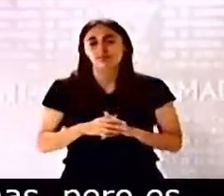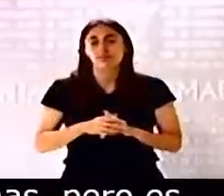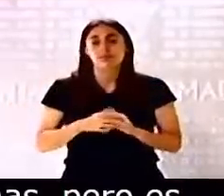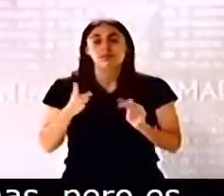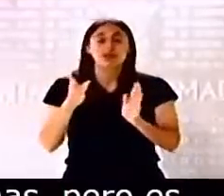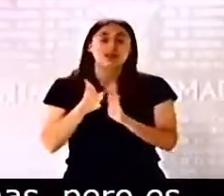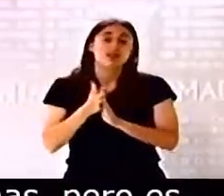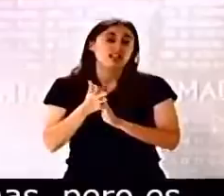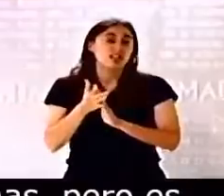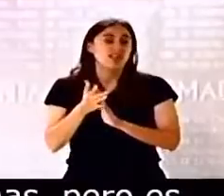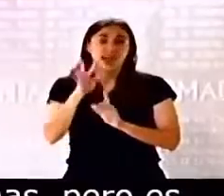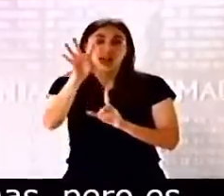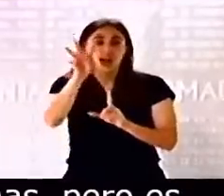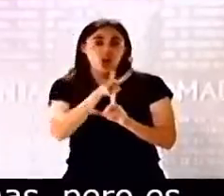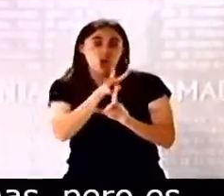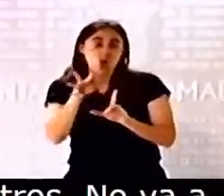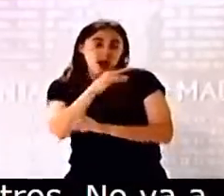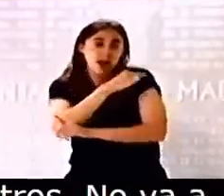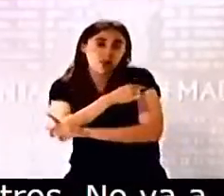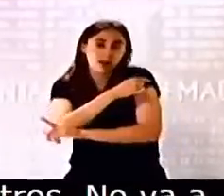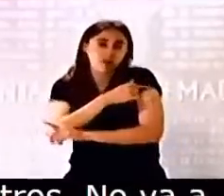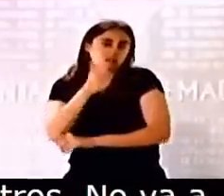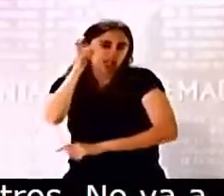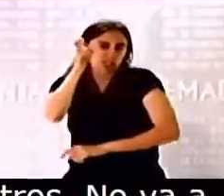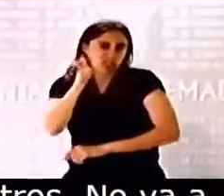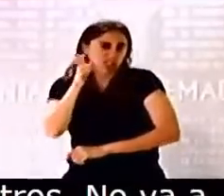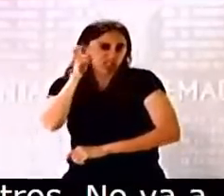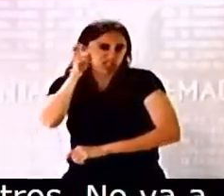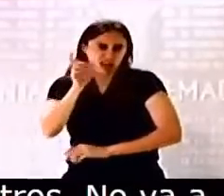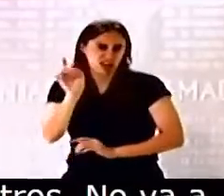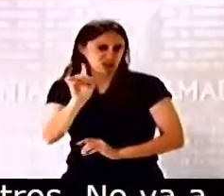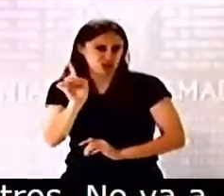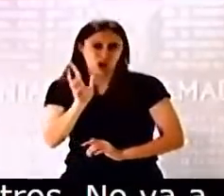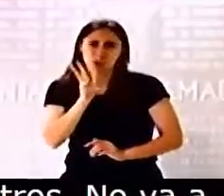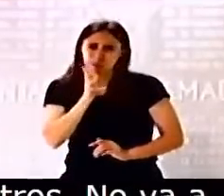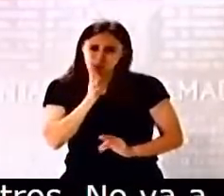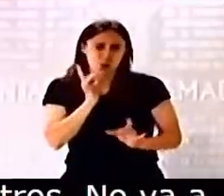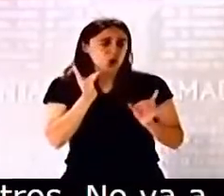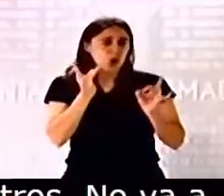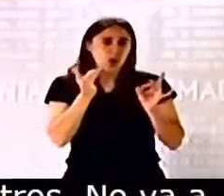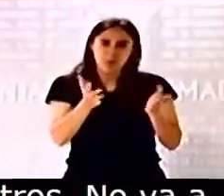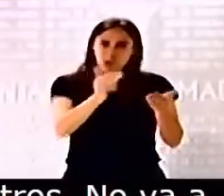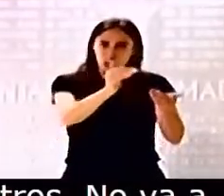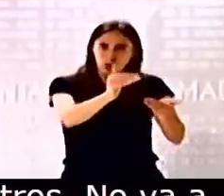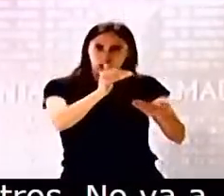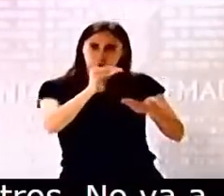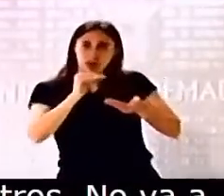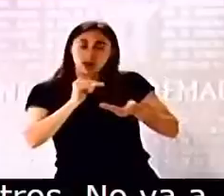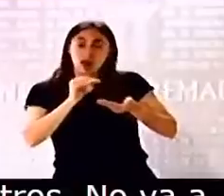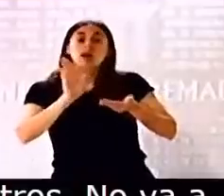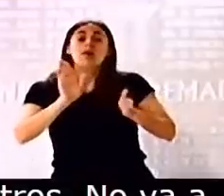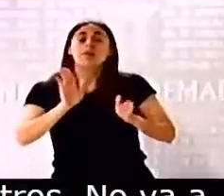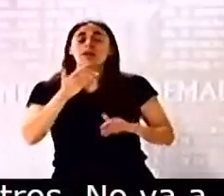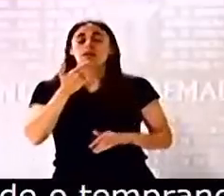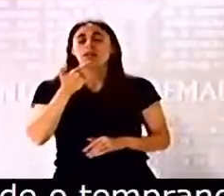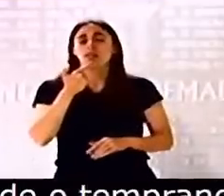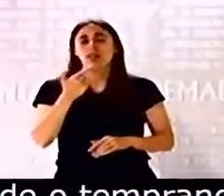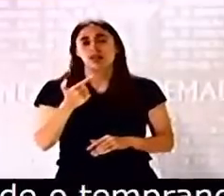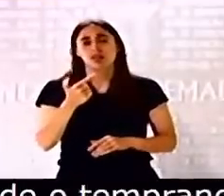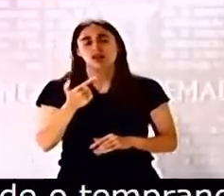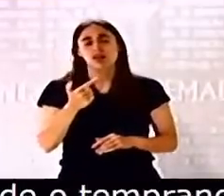mucho el calendario de vacunación porque tarde o temprano van a llegar, seguro que van a llegar, pero sí decirles